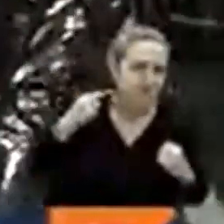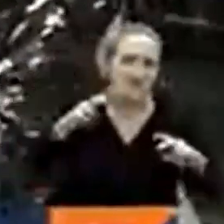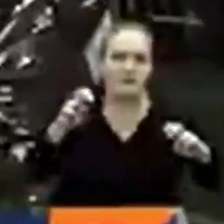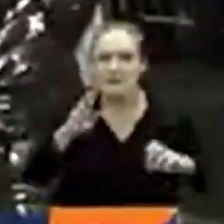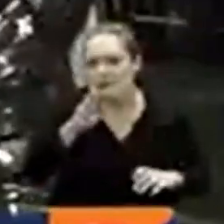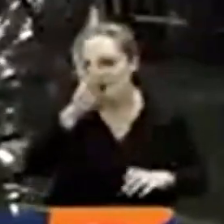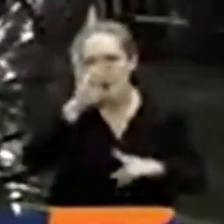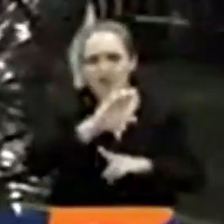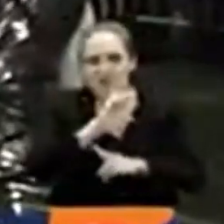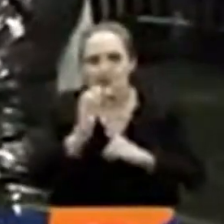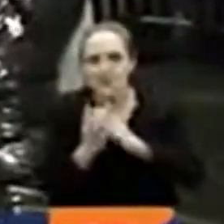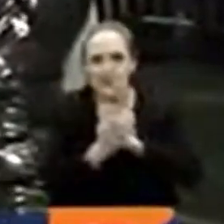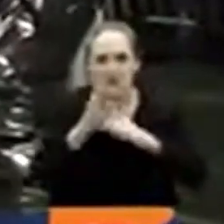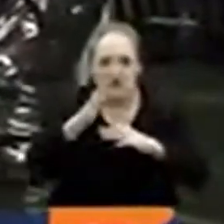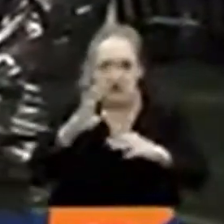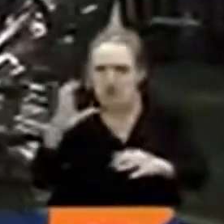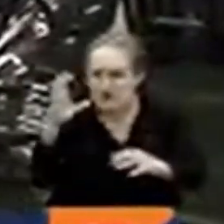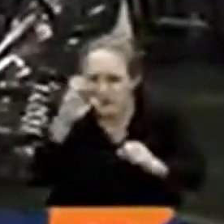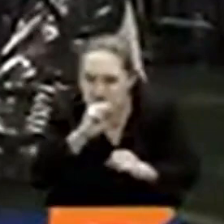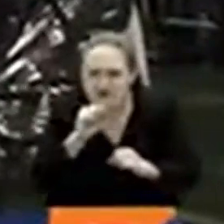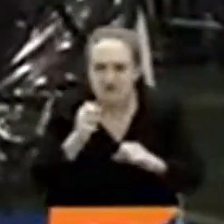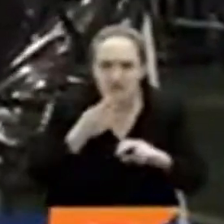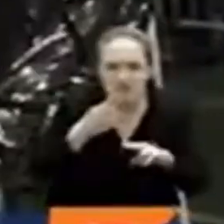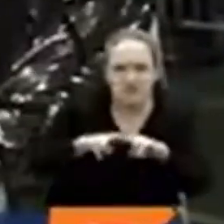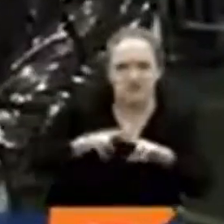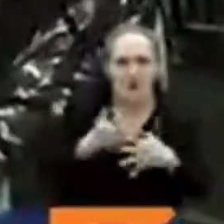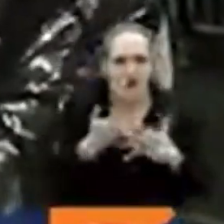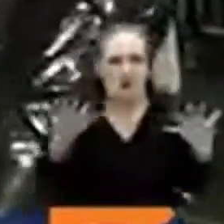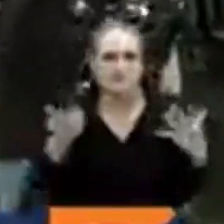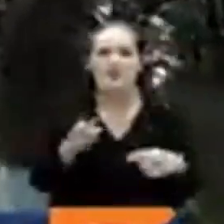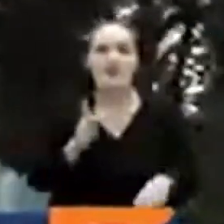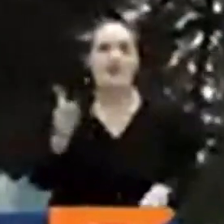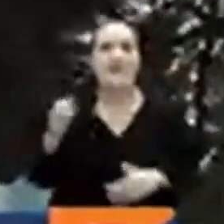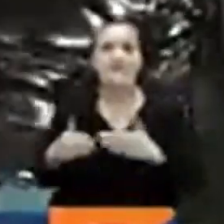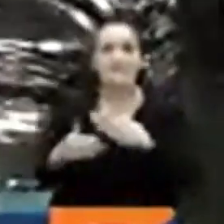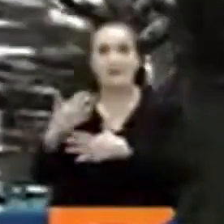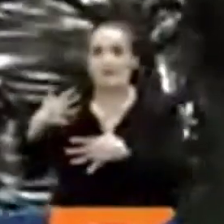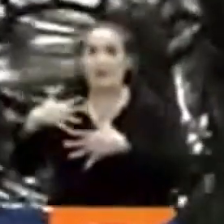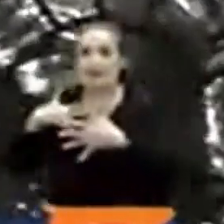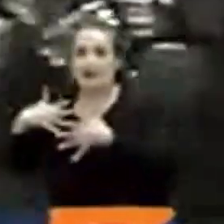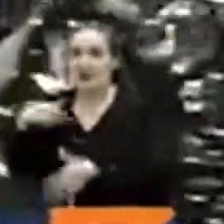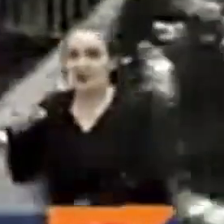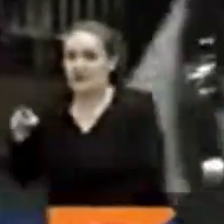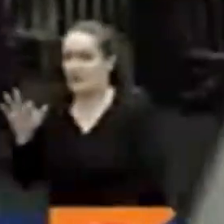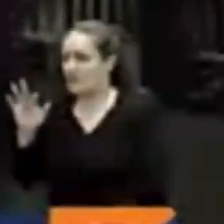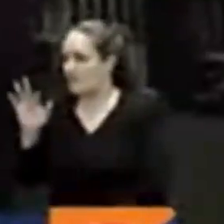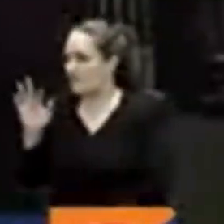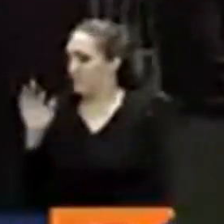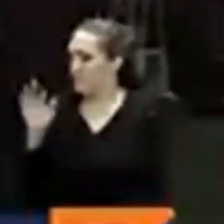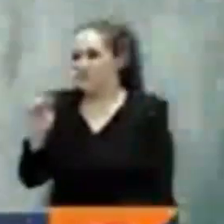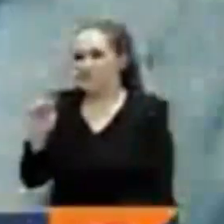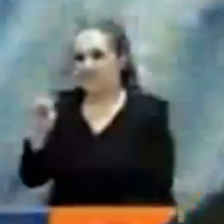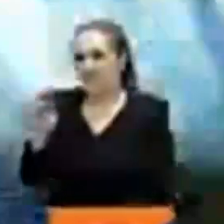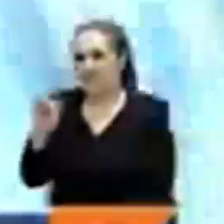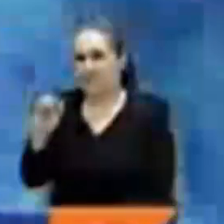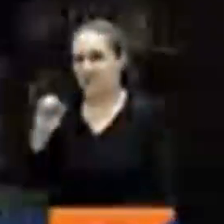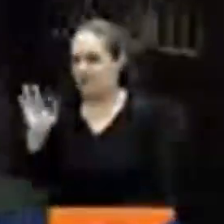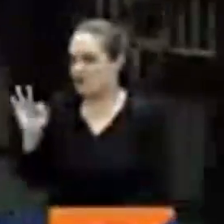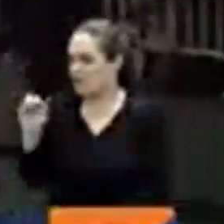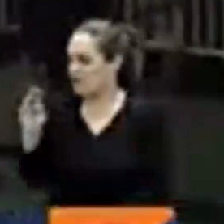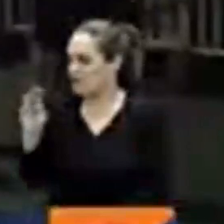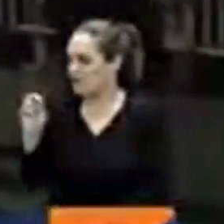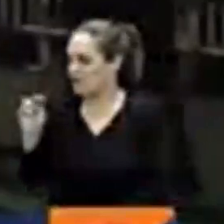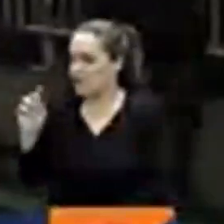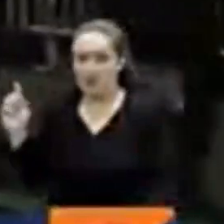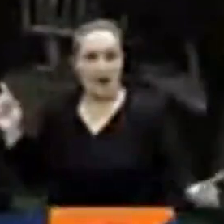tradición de los mitos y leyendas. Este recorrido inició desde el Teatro Pablo Tobón Uribe y se extenderá hasta el Parque de las